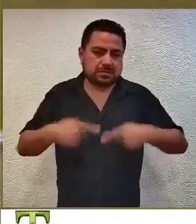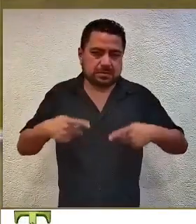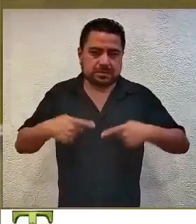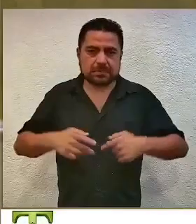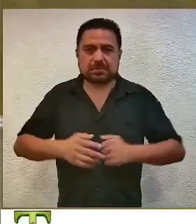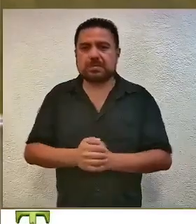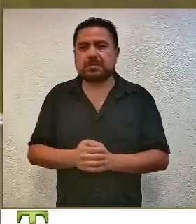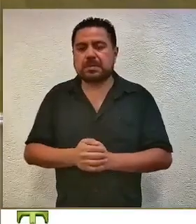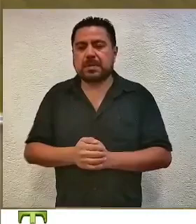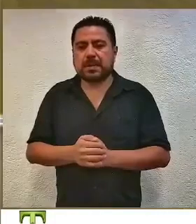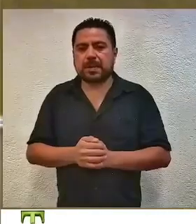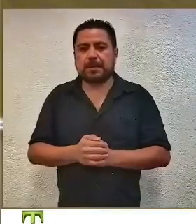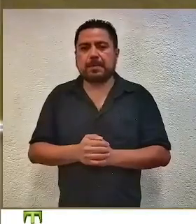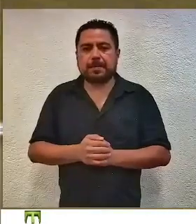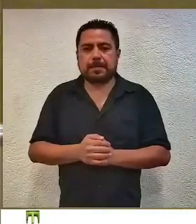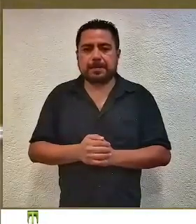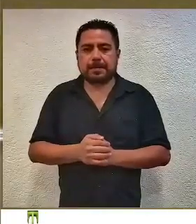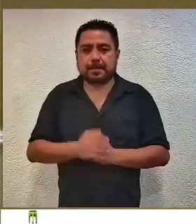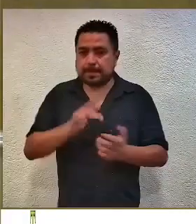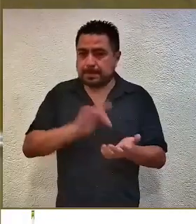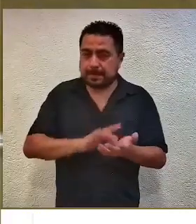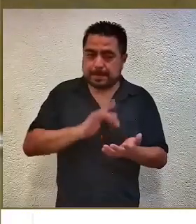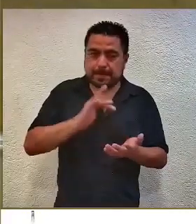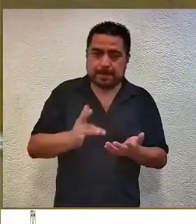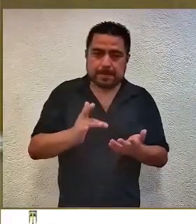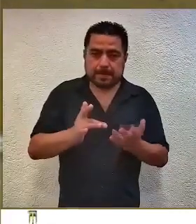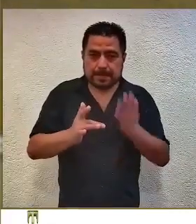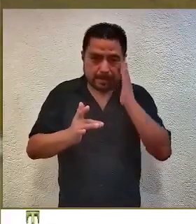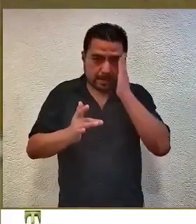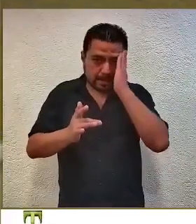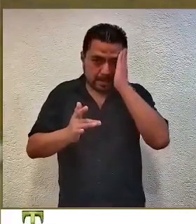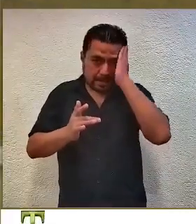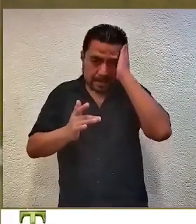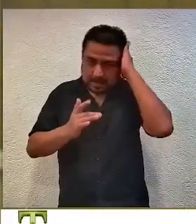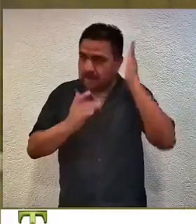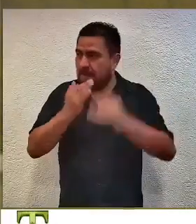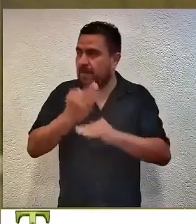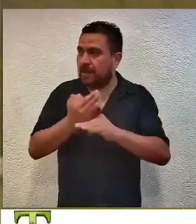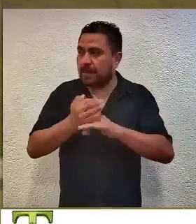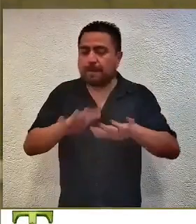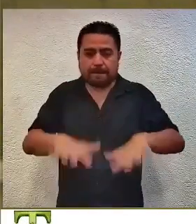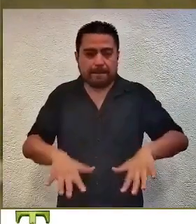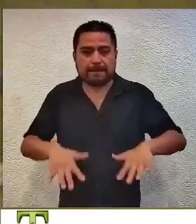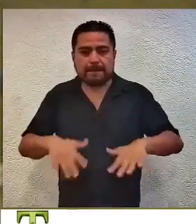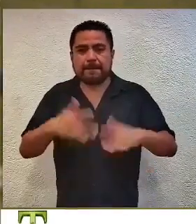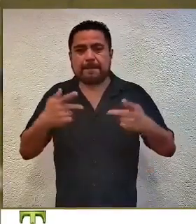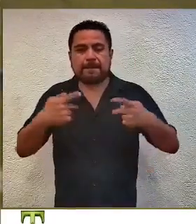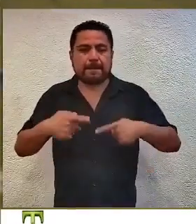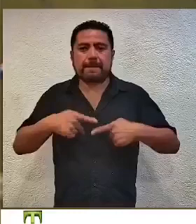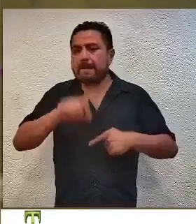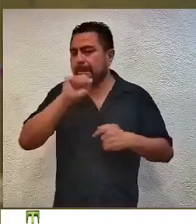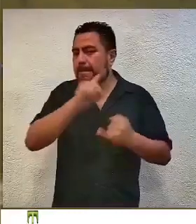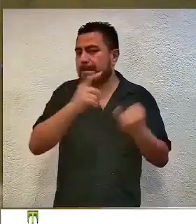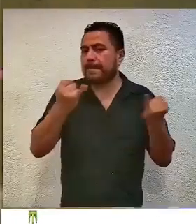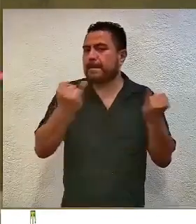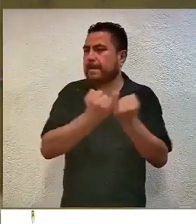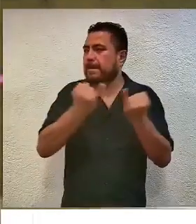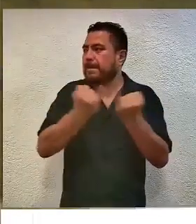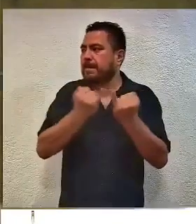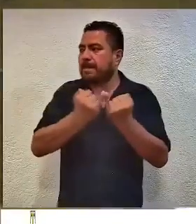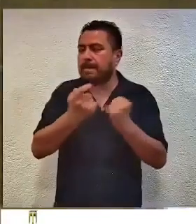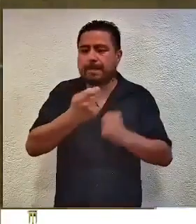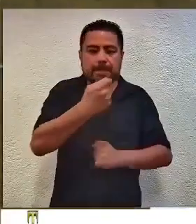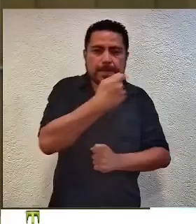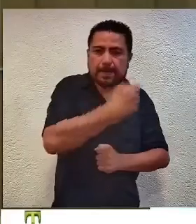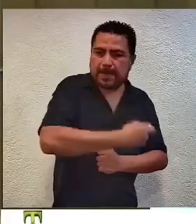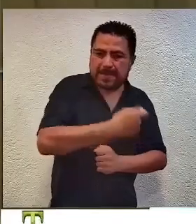y a todos. Gracias por la presencia, y de igual forma también un